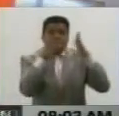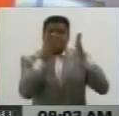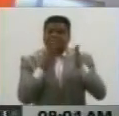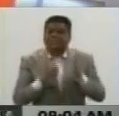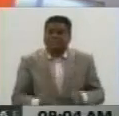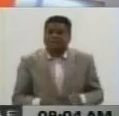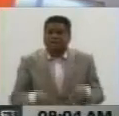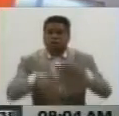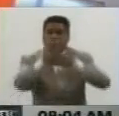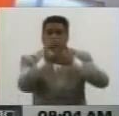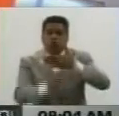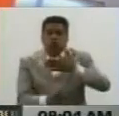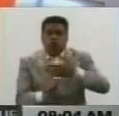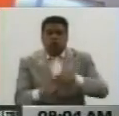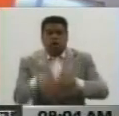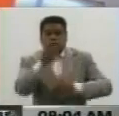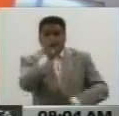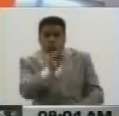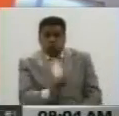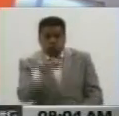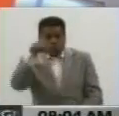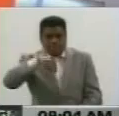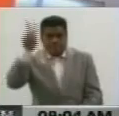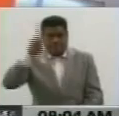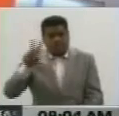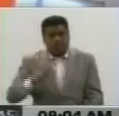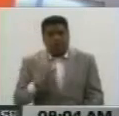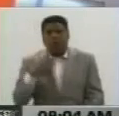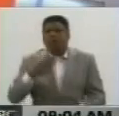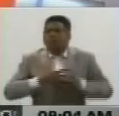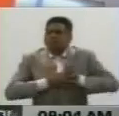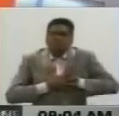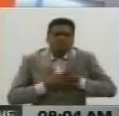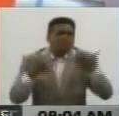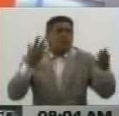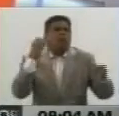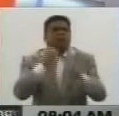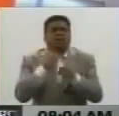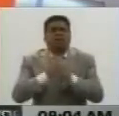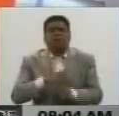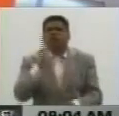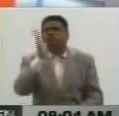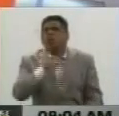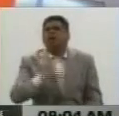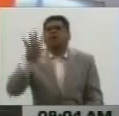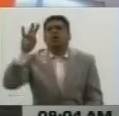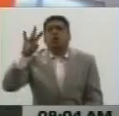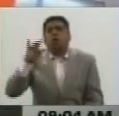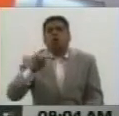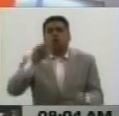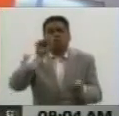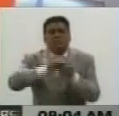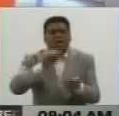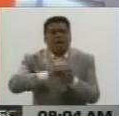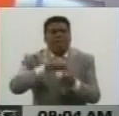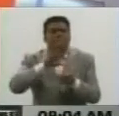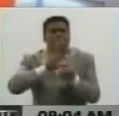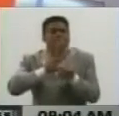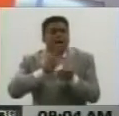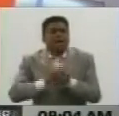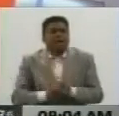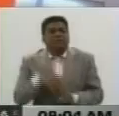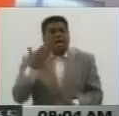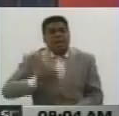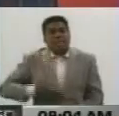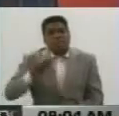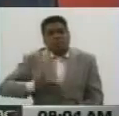gran cultura, una gran vocación de trabajo tenemos nosotros. No hay oro, diamante, ni tantalio, ni niobio que sea más